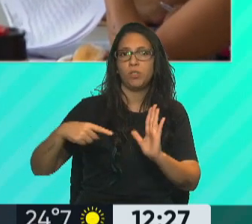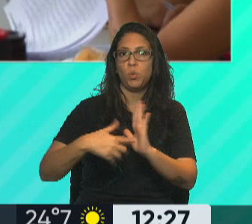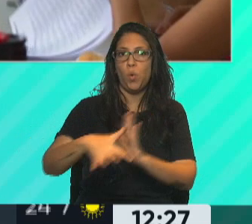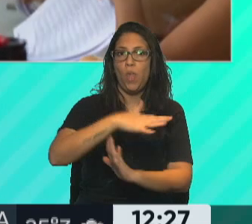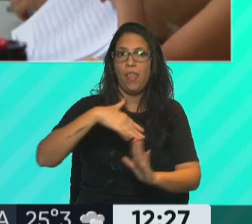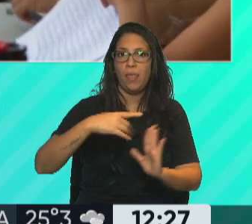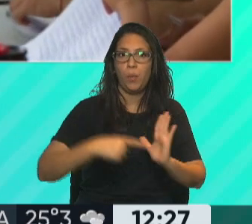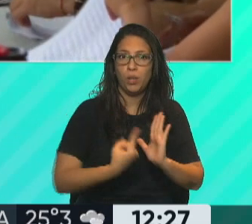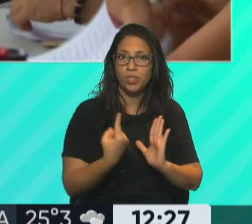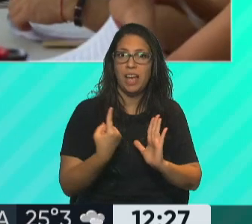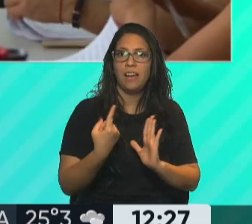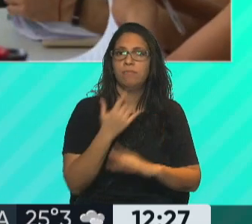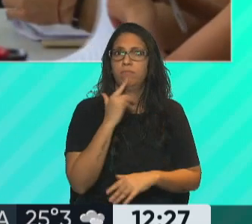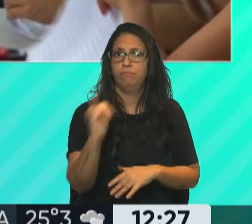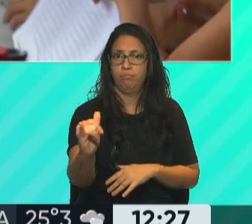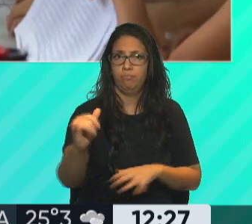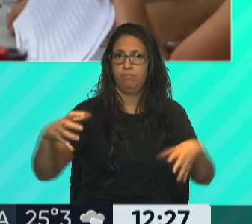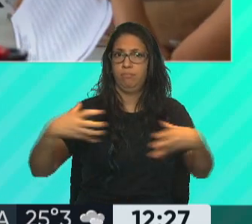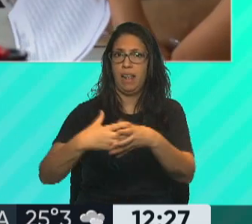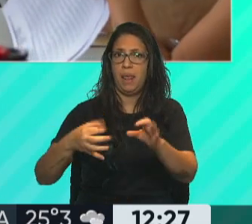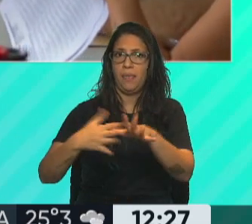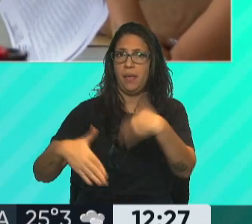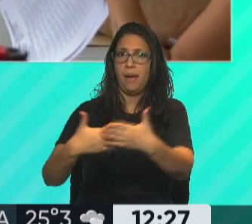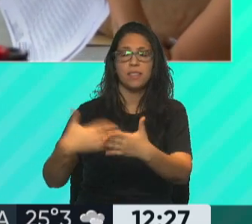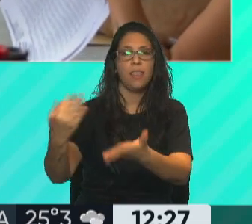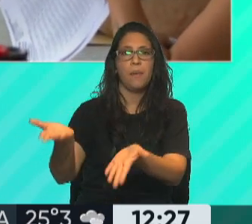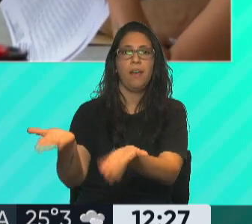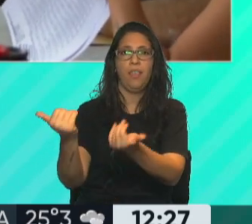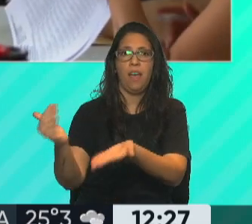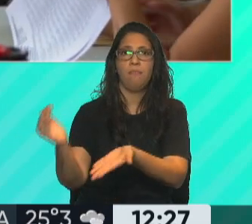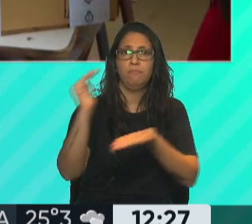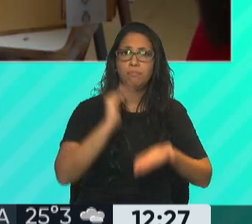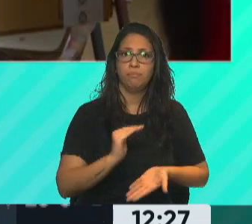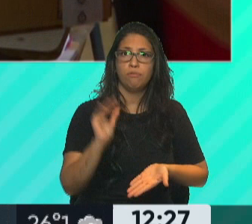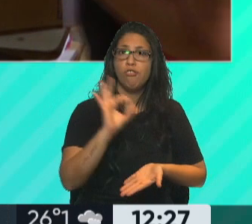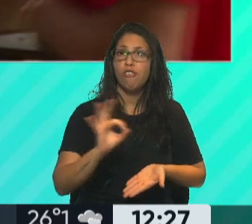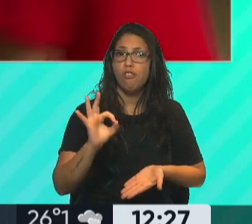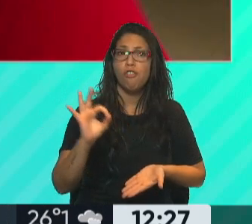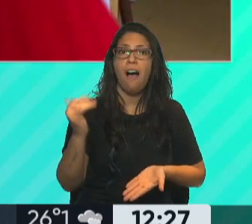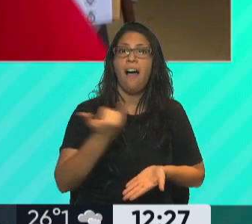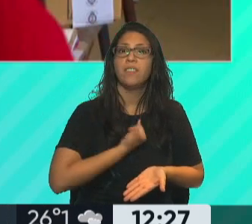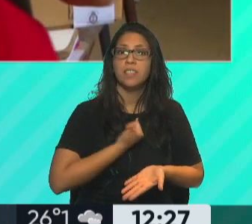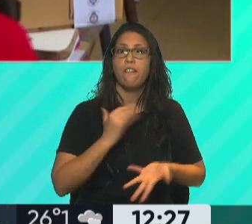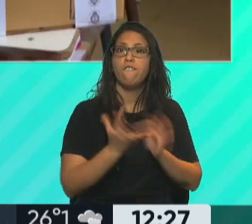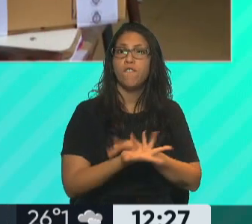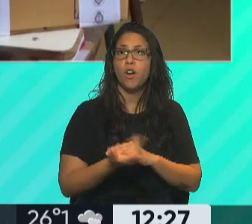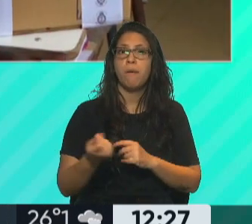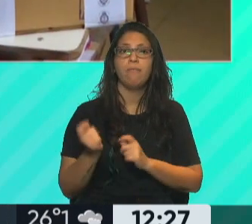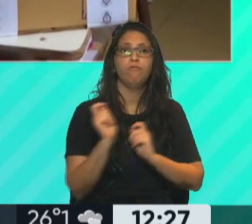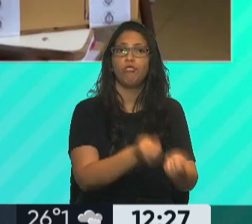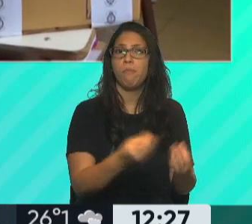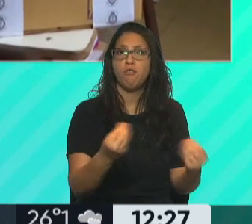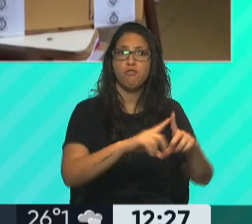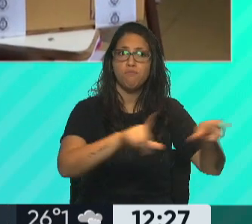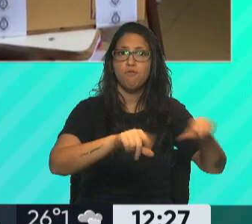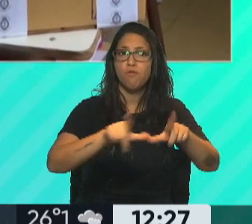Buenos Aires, intima a La Libertad Avanza a que entregue o que en su defecto indique cómo se van a suplir estas